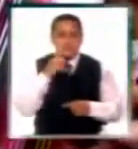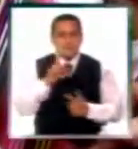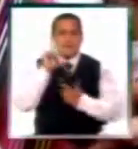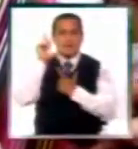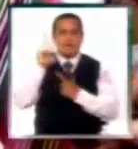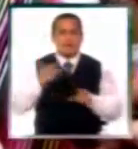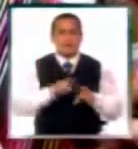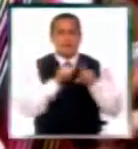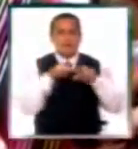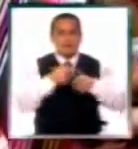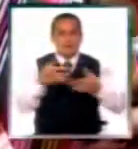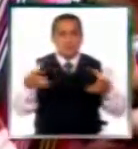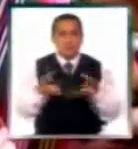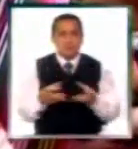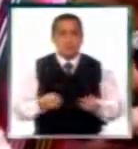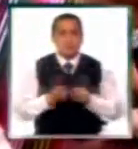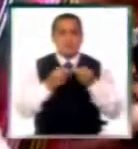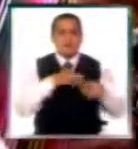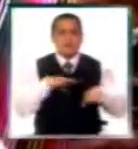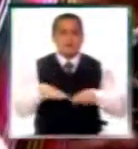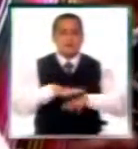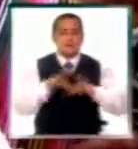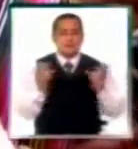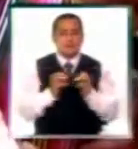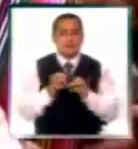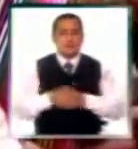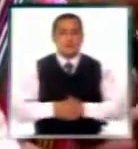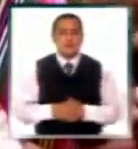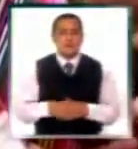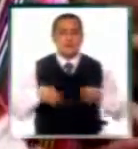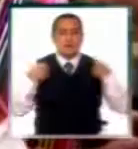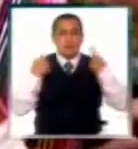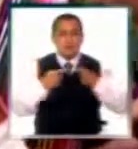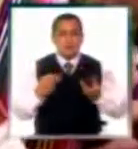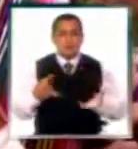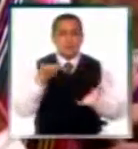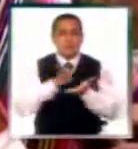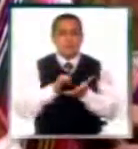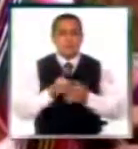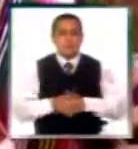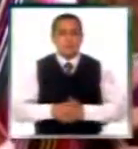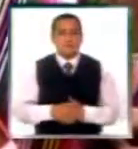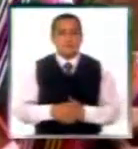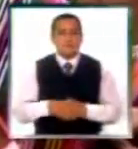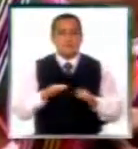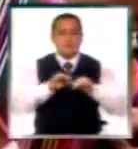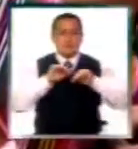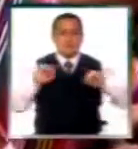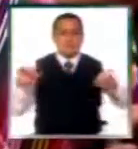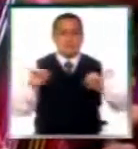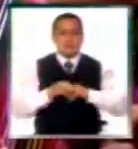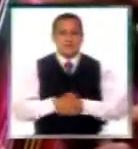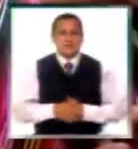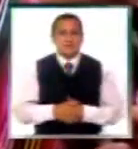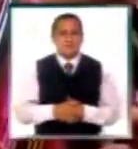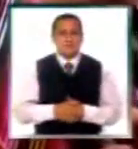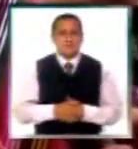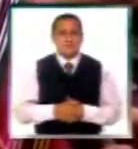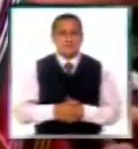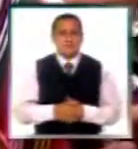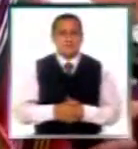ejército y Fuerza Armada, para actuar, ¿no?, a fin de separar